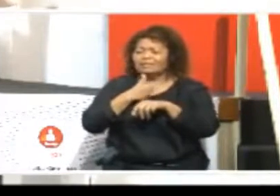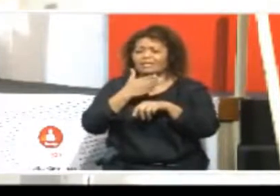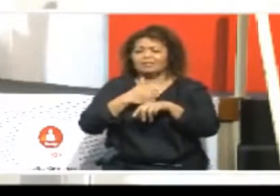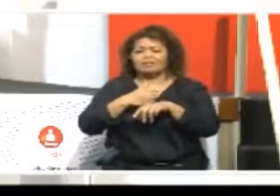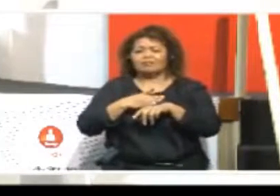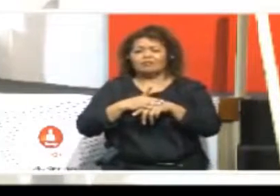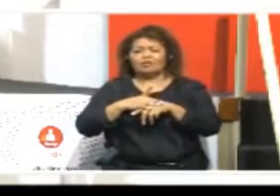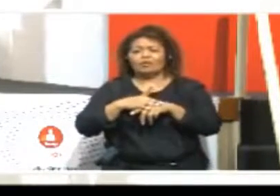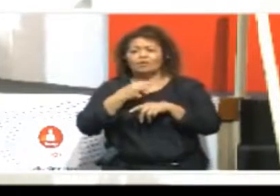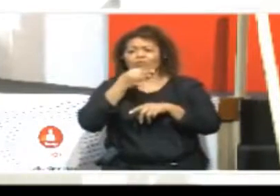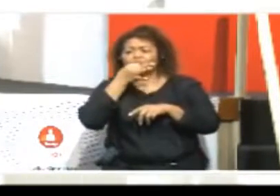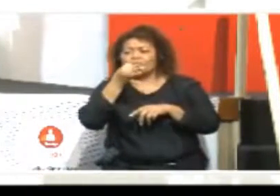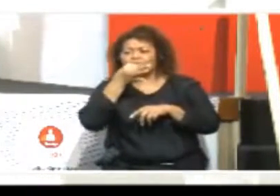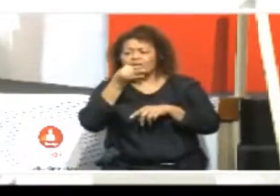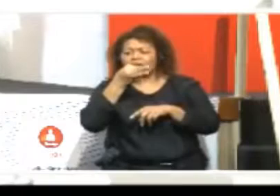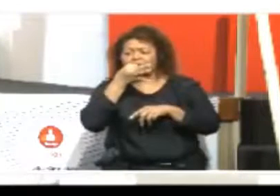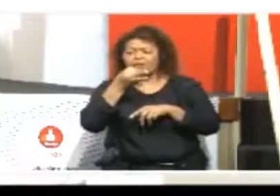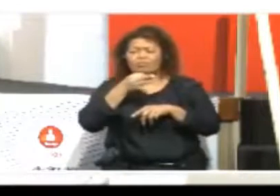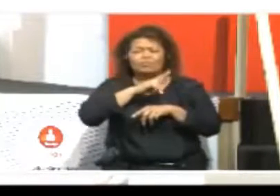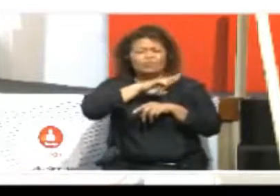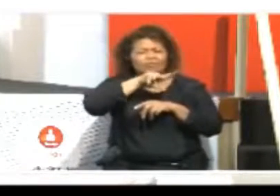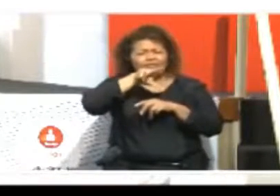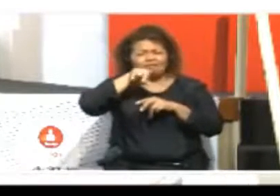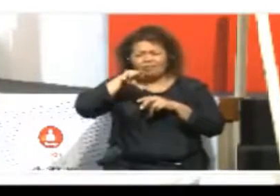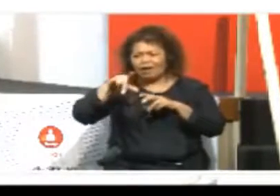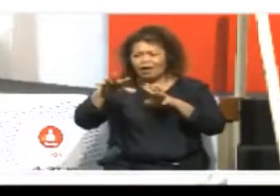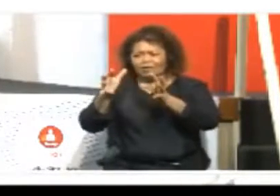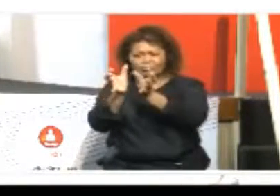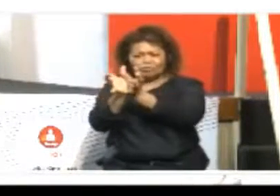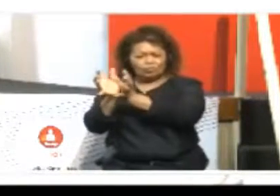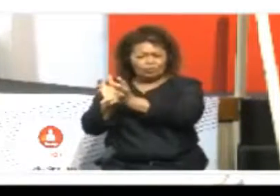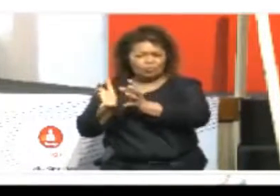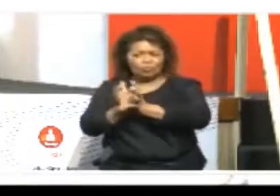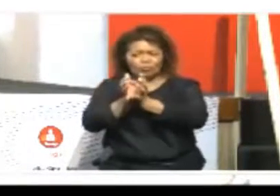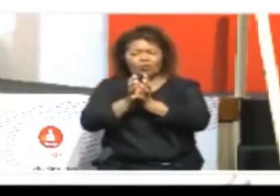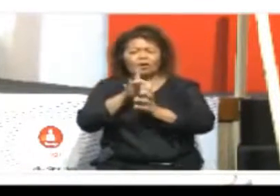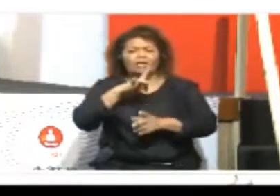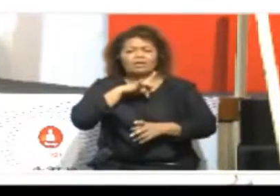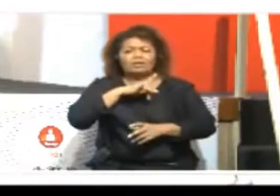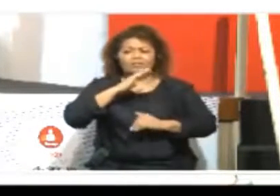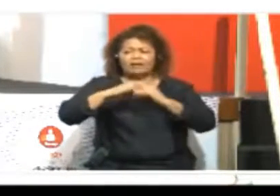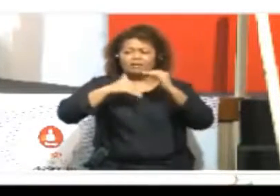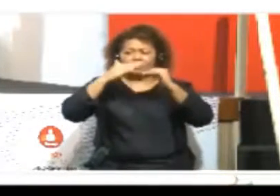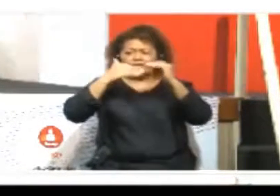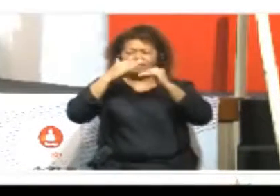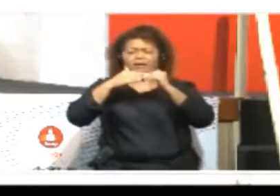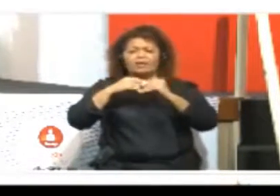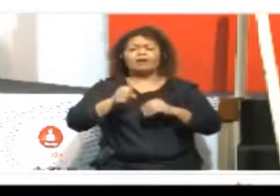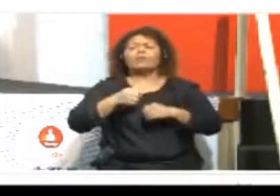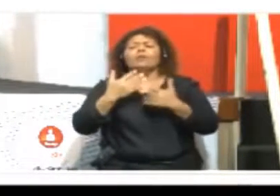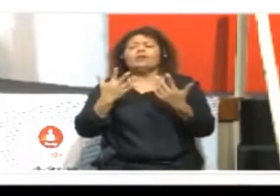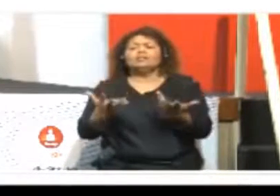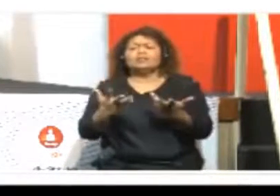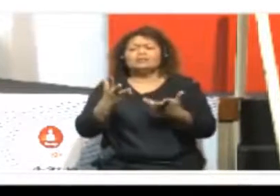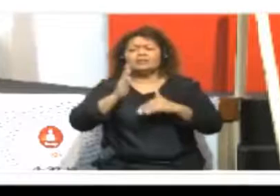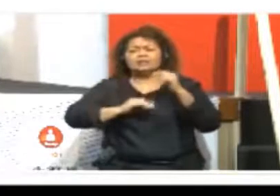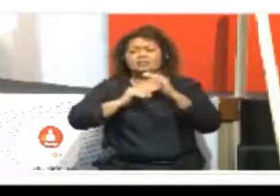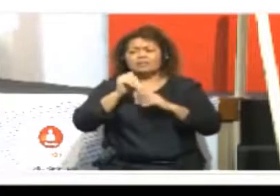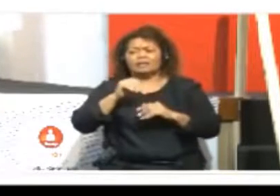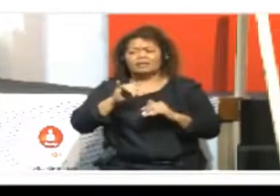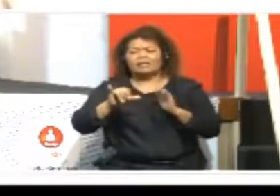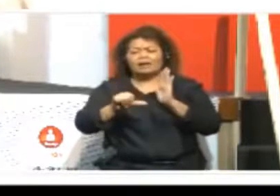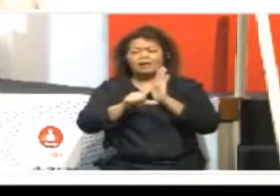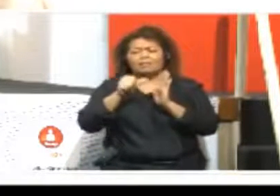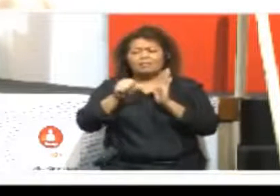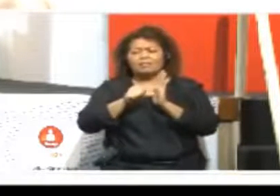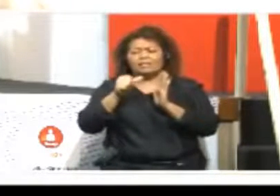que supuestamente los organismos o toda entidad debería promover. ¿Cuáles son esas prácticas? La primera es, hay que